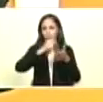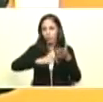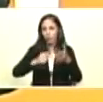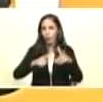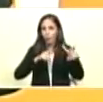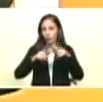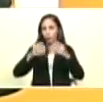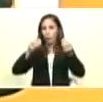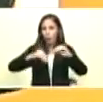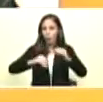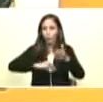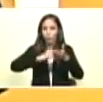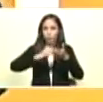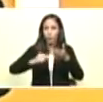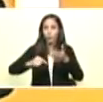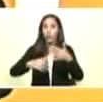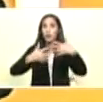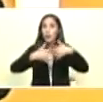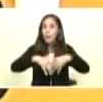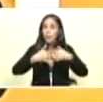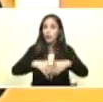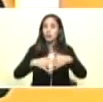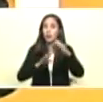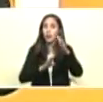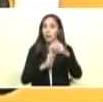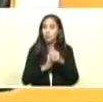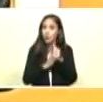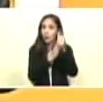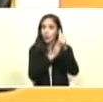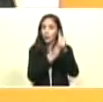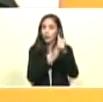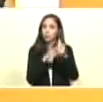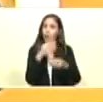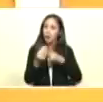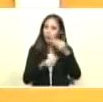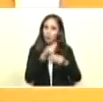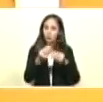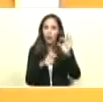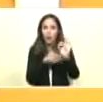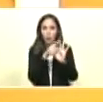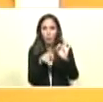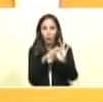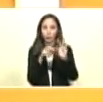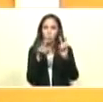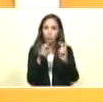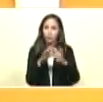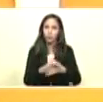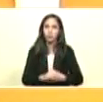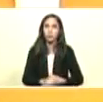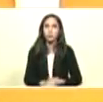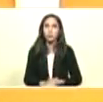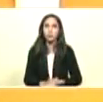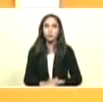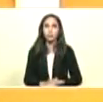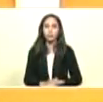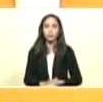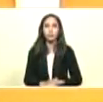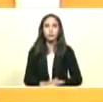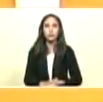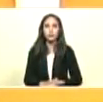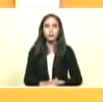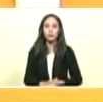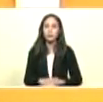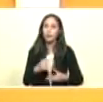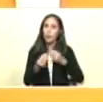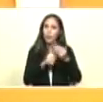ellos son la empresa encargada por el Petro para ir a las casas de cambio para hacer el trabajo